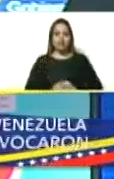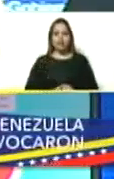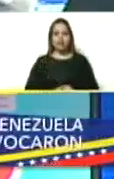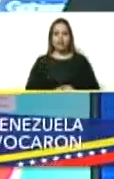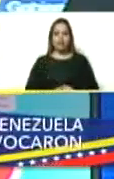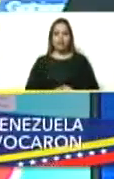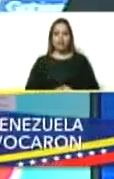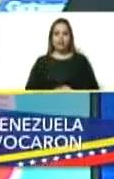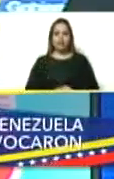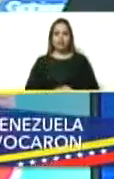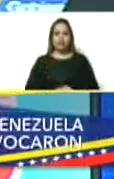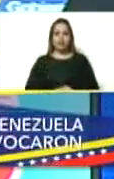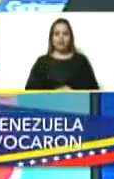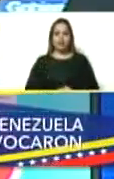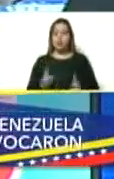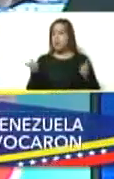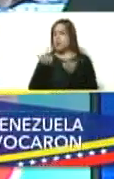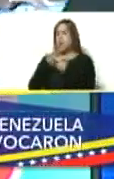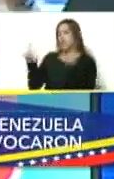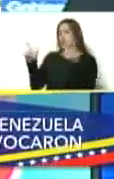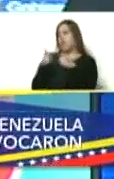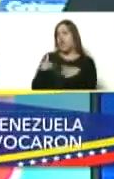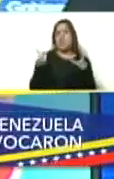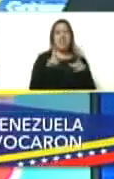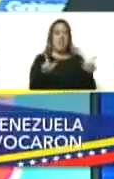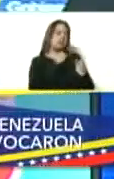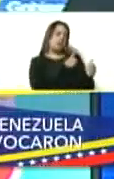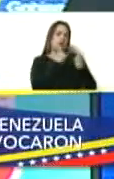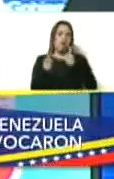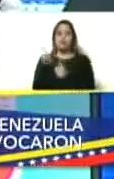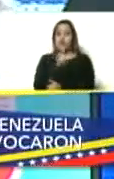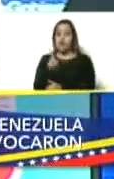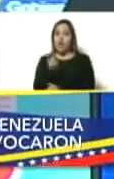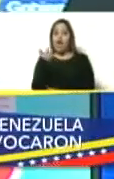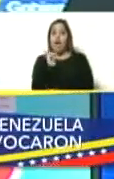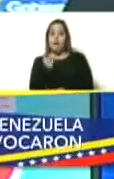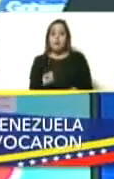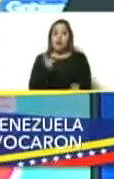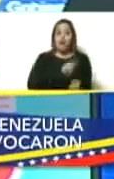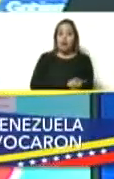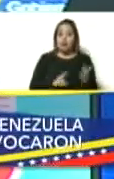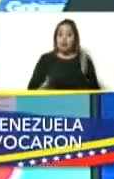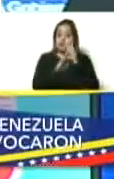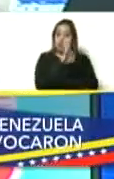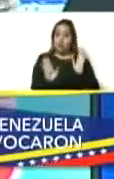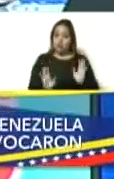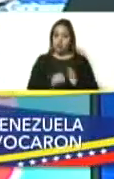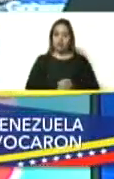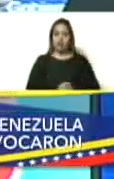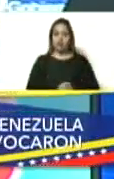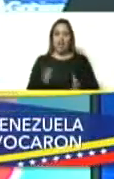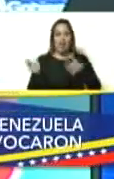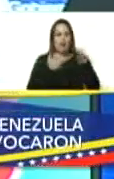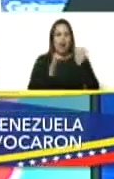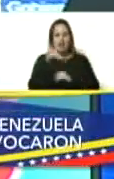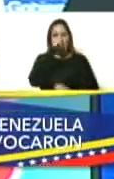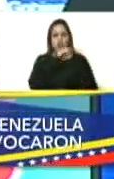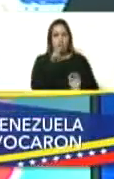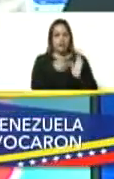No fue así a la libre, chévere, no. Se recrudecieron las sanciones. Marzo